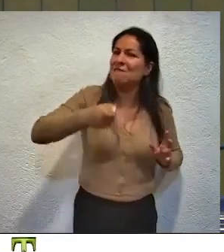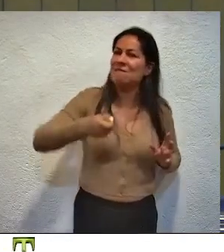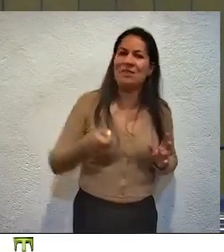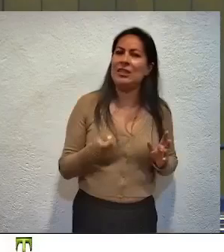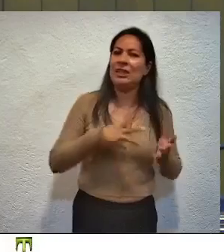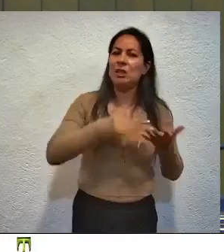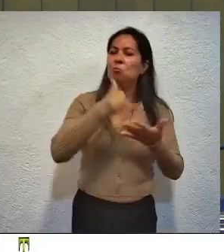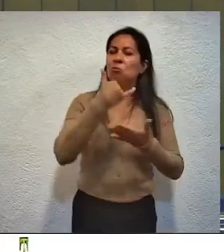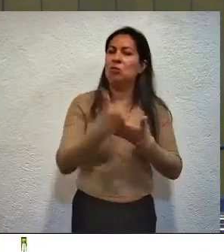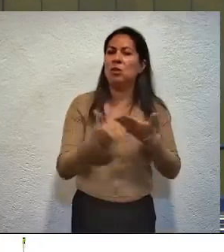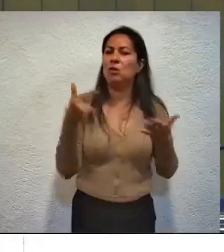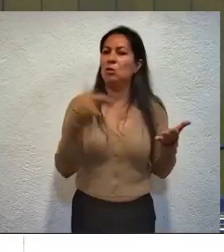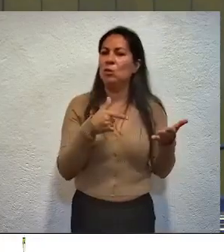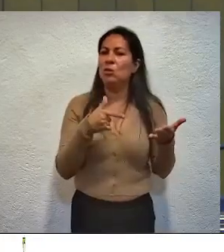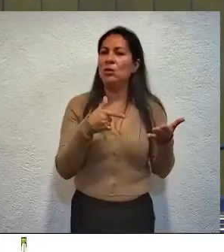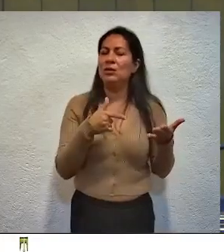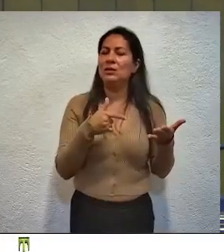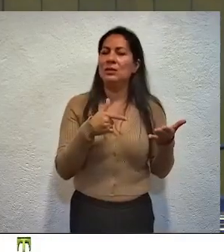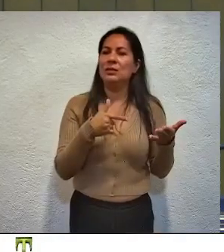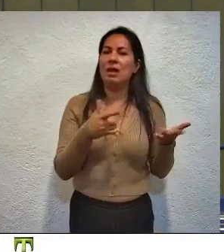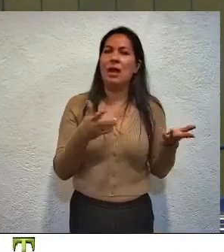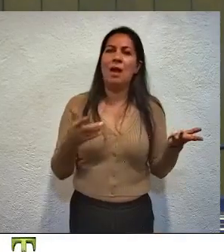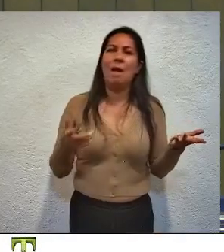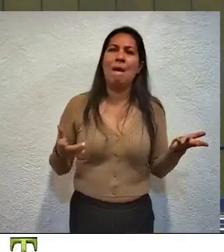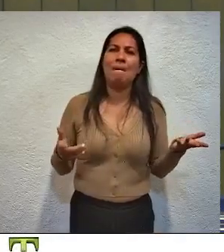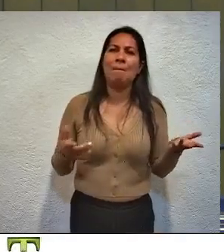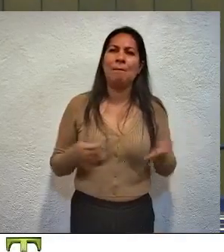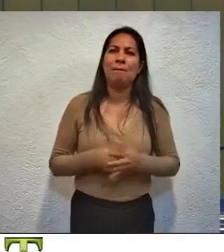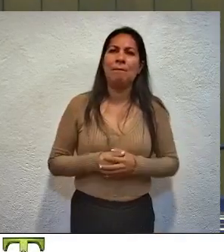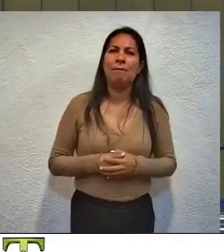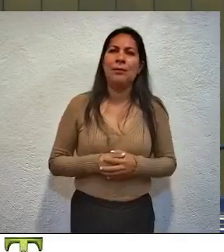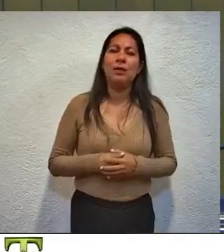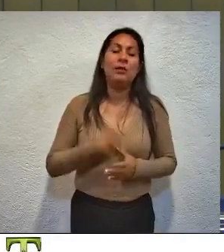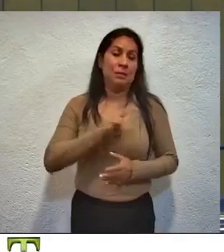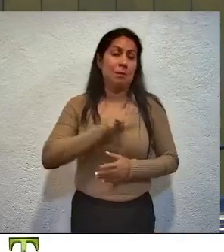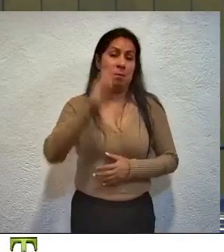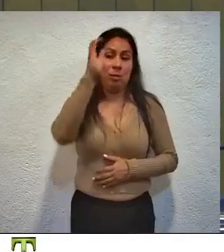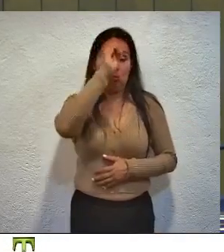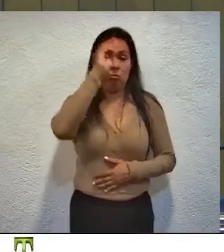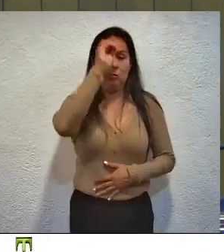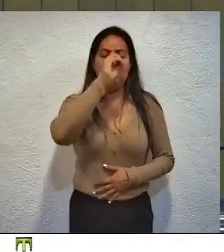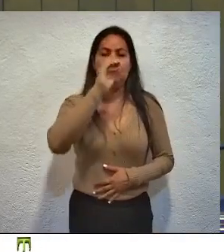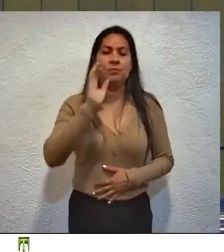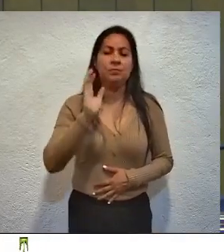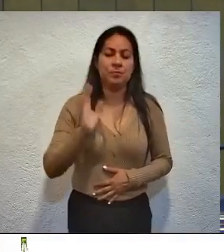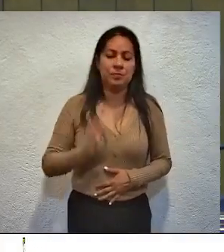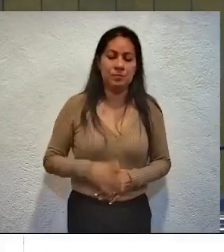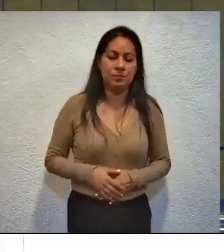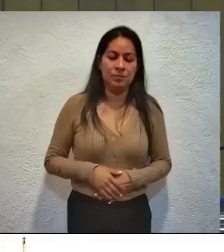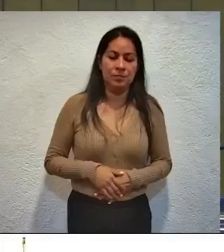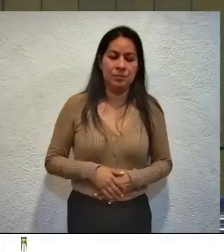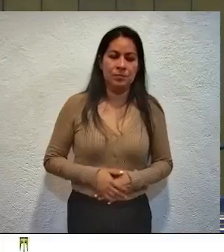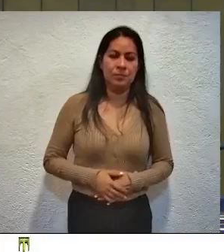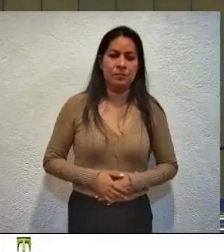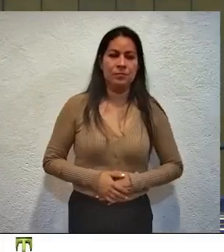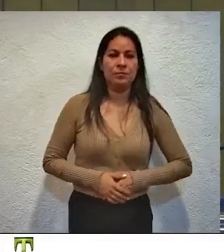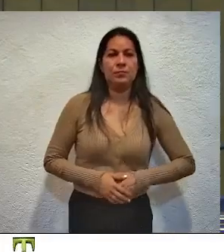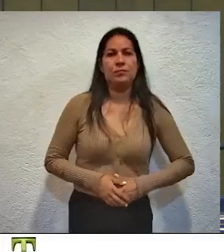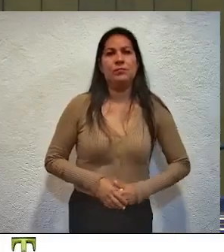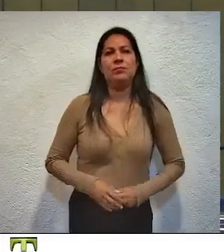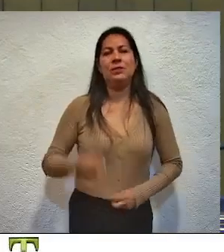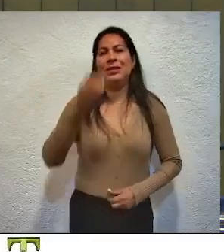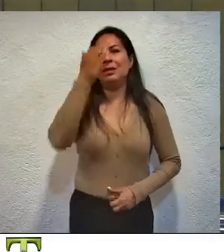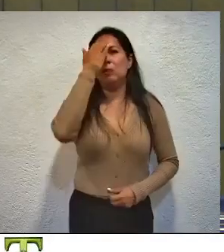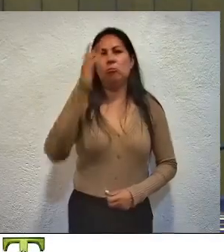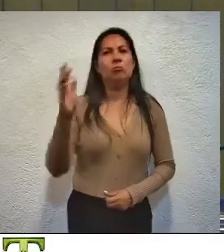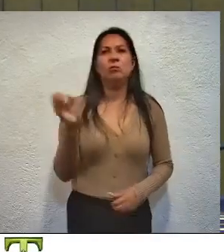el proyecto esté considerando, desde mi punto de vista, que no se pueden